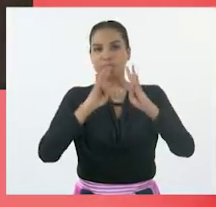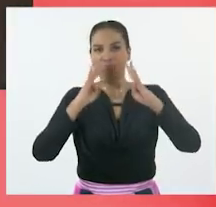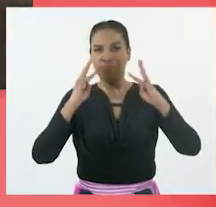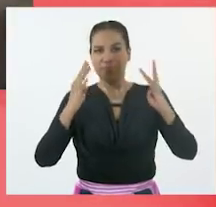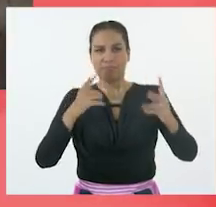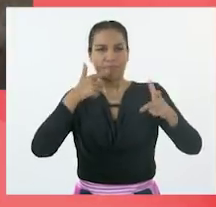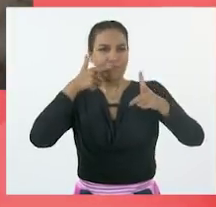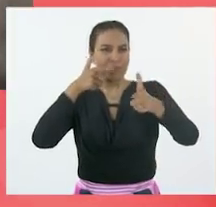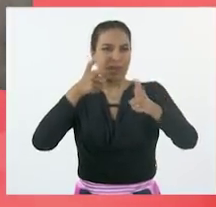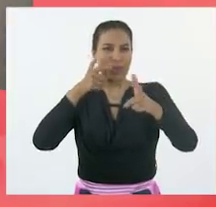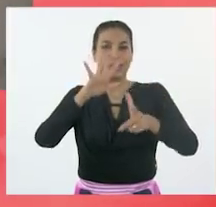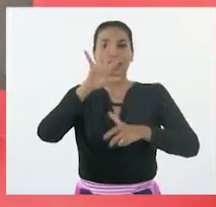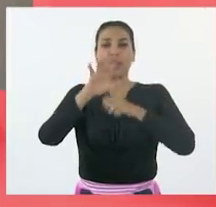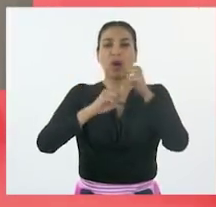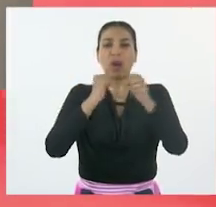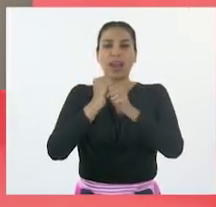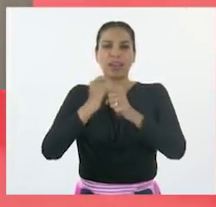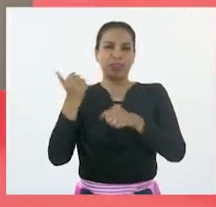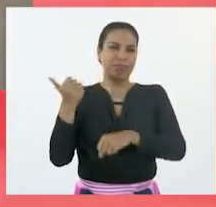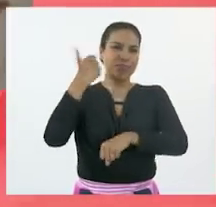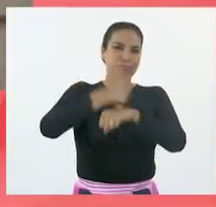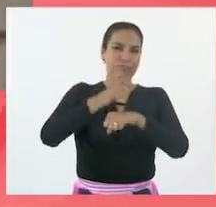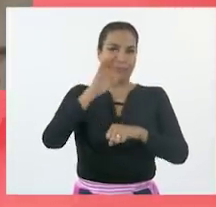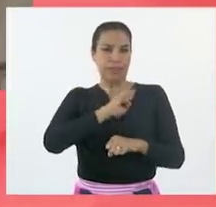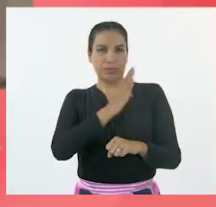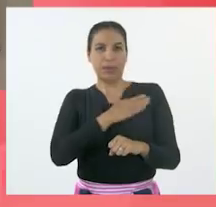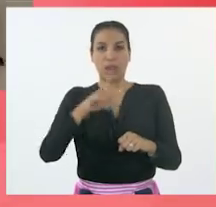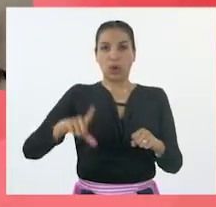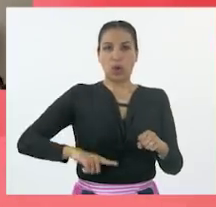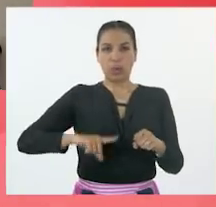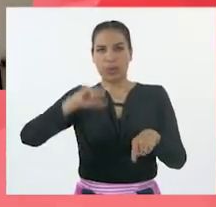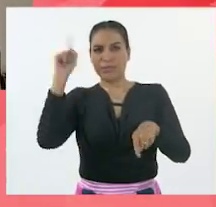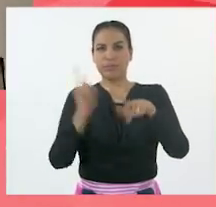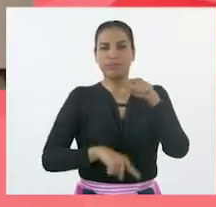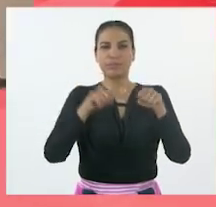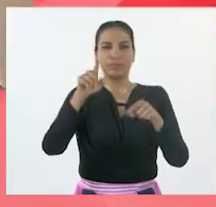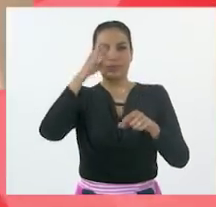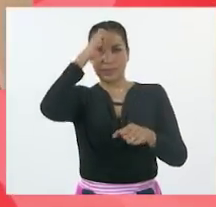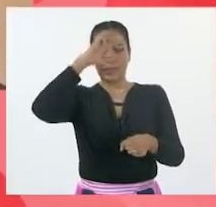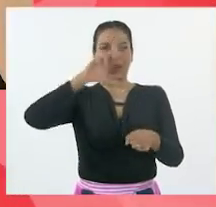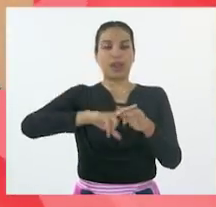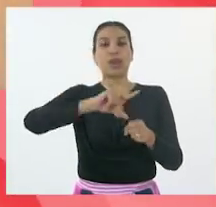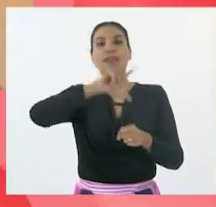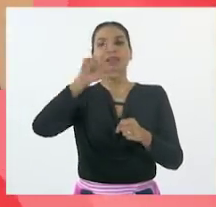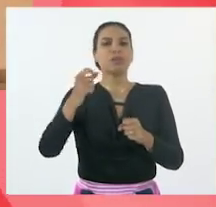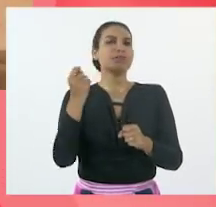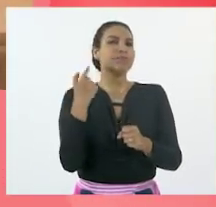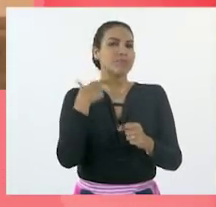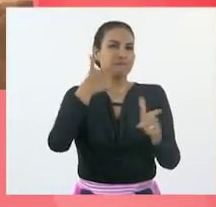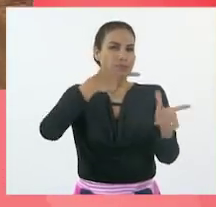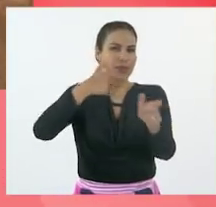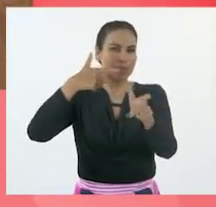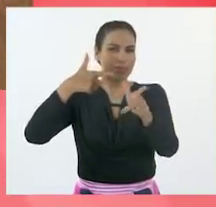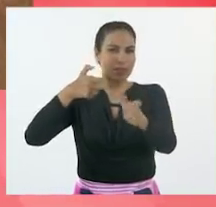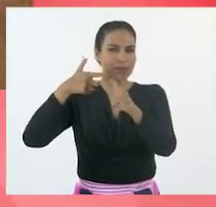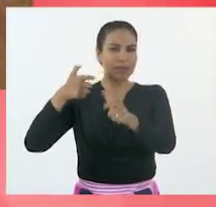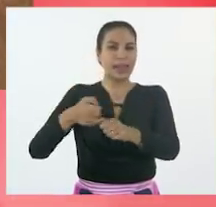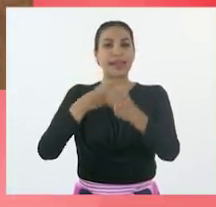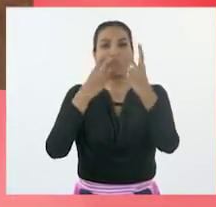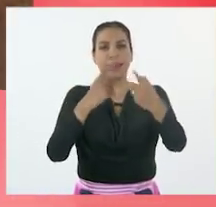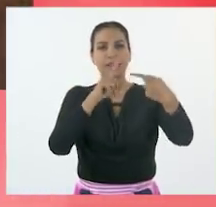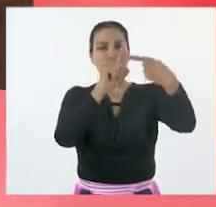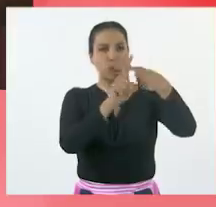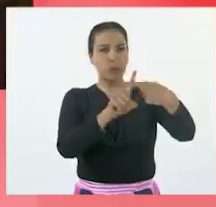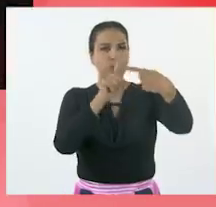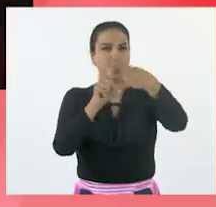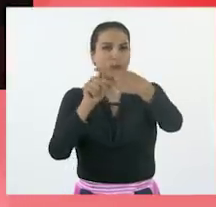terminaron con 5 años de intervención francesa y el gobierno de un extranjero. Después del fusilamiento, se colocaron 3 cruces de